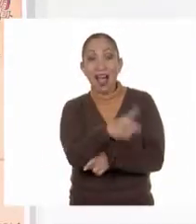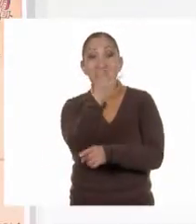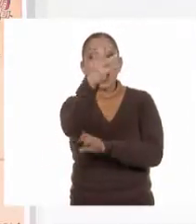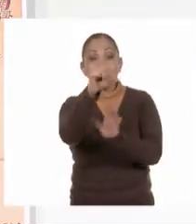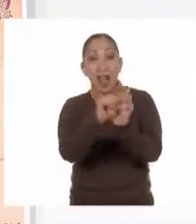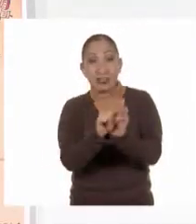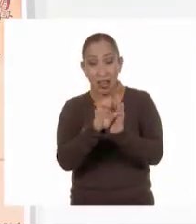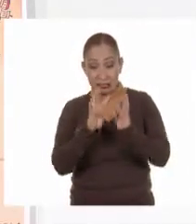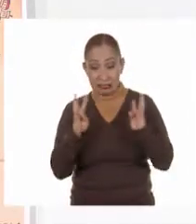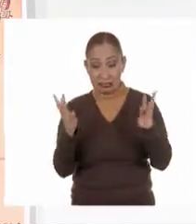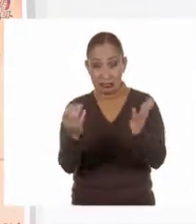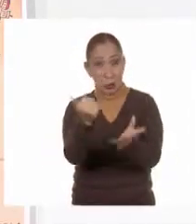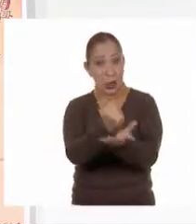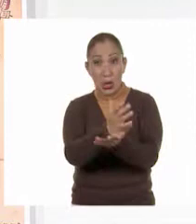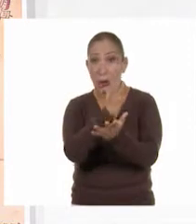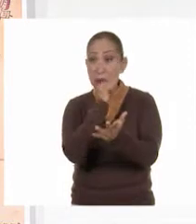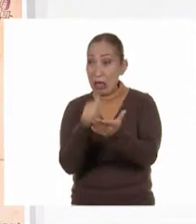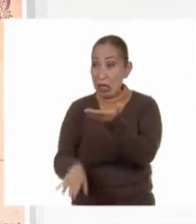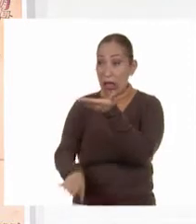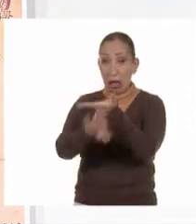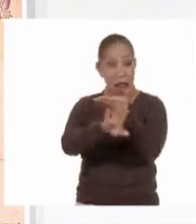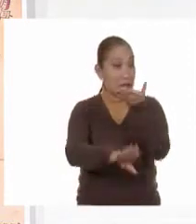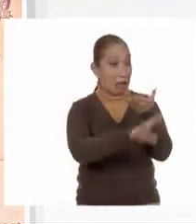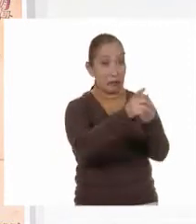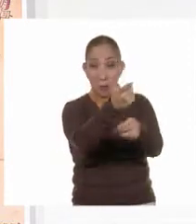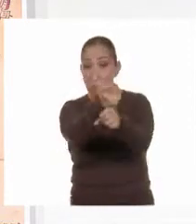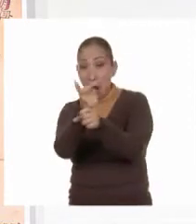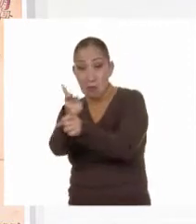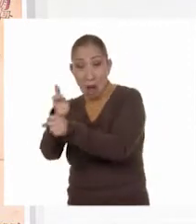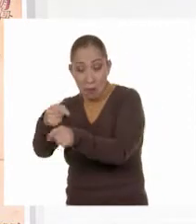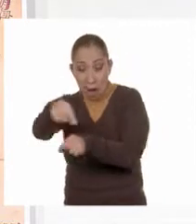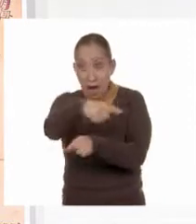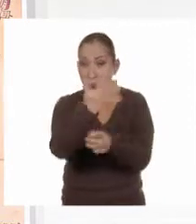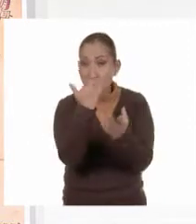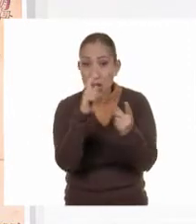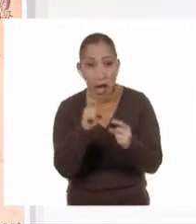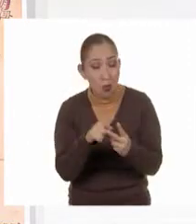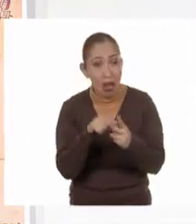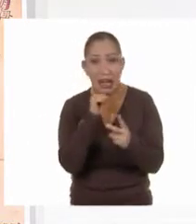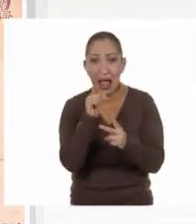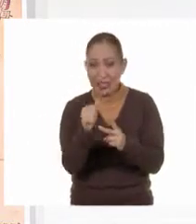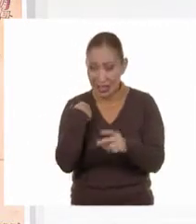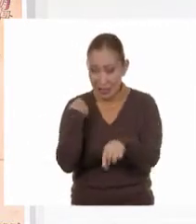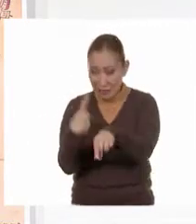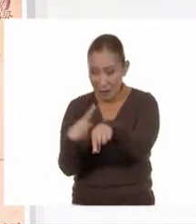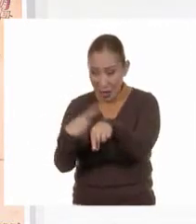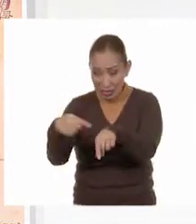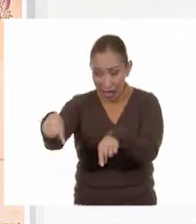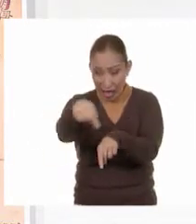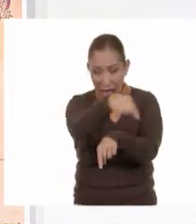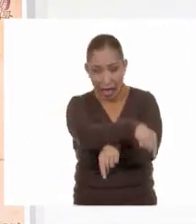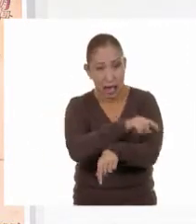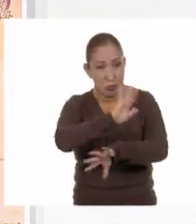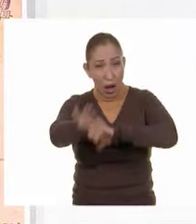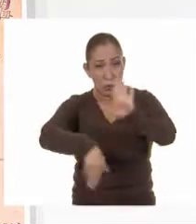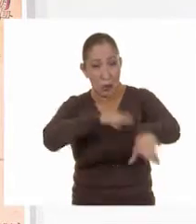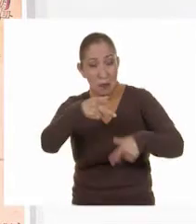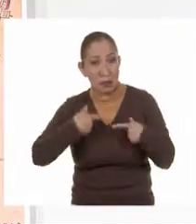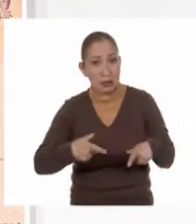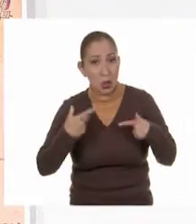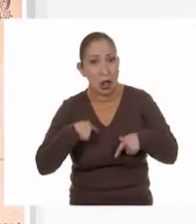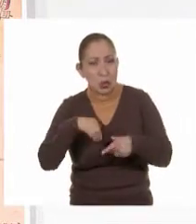meses encerradas con constantes ataques por los cañones, sin agua potable y con todas las muertes que había dentro de la